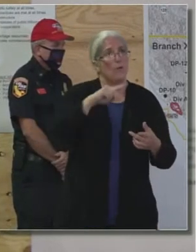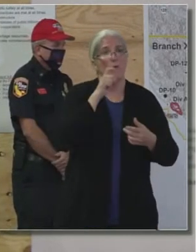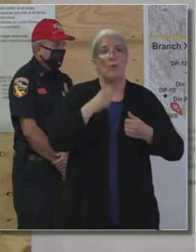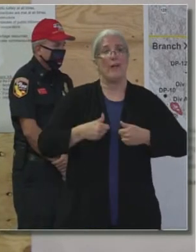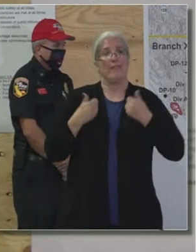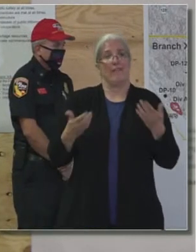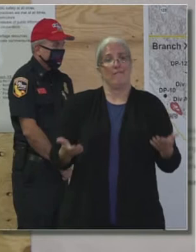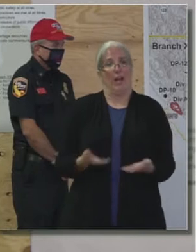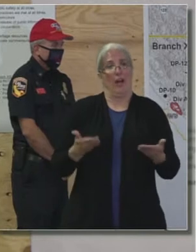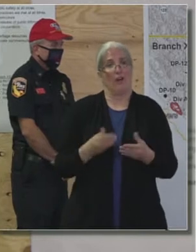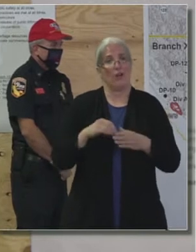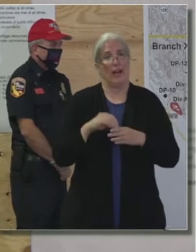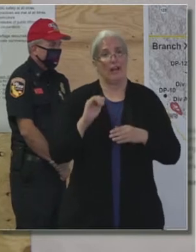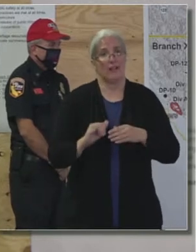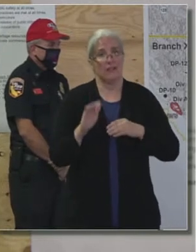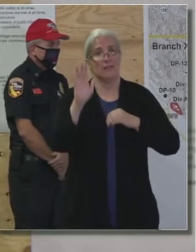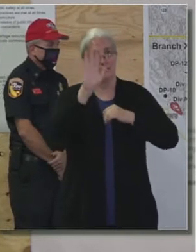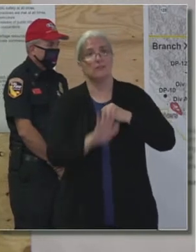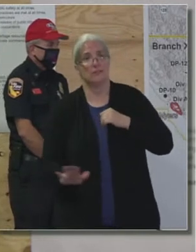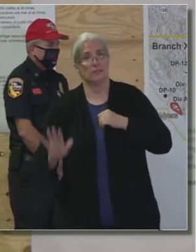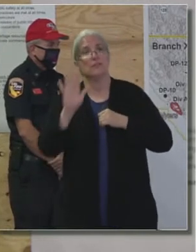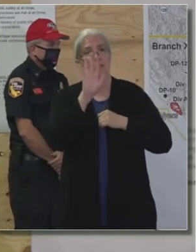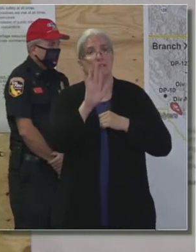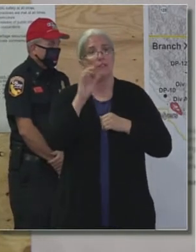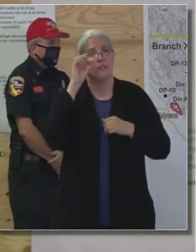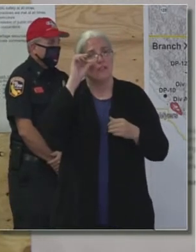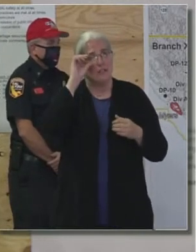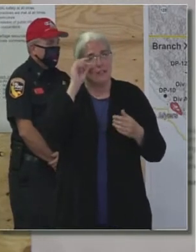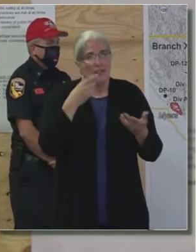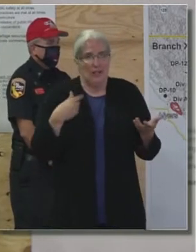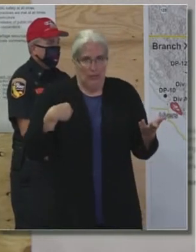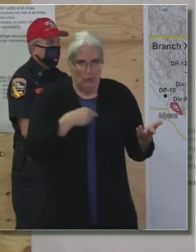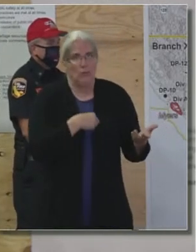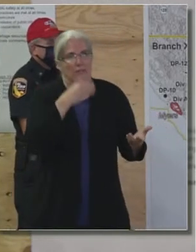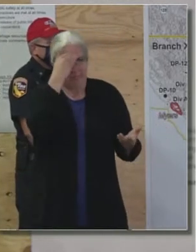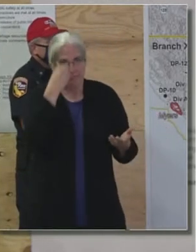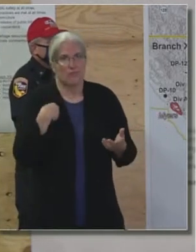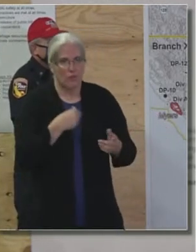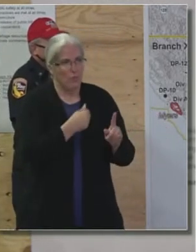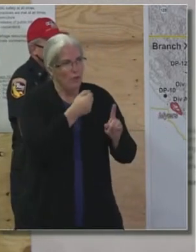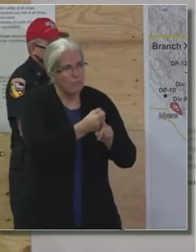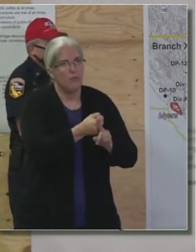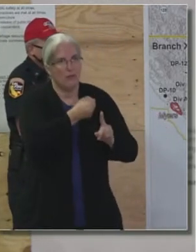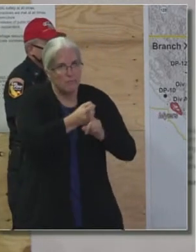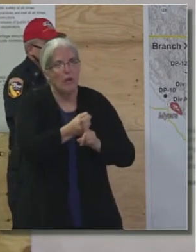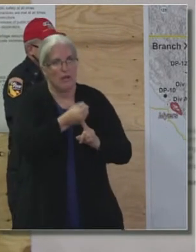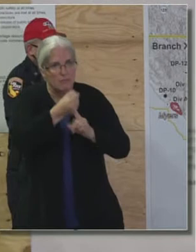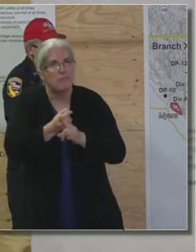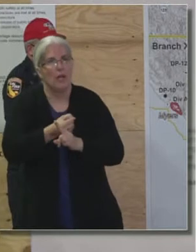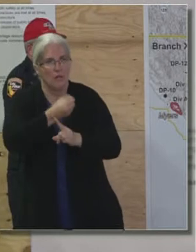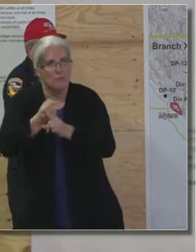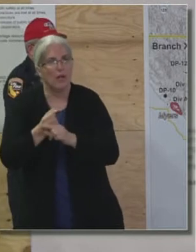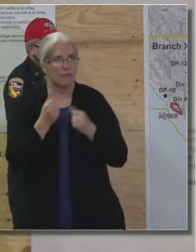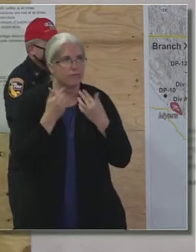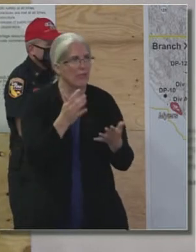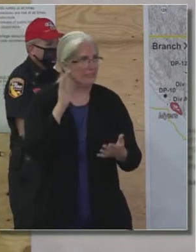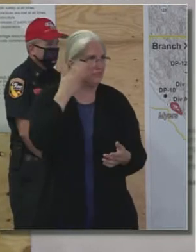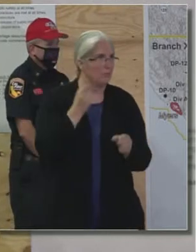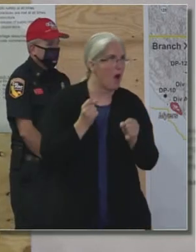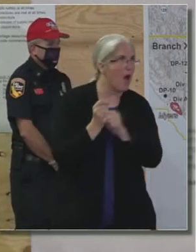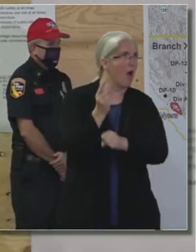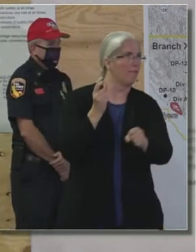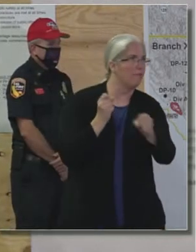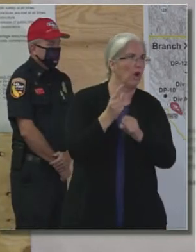col usa los condados de solano saben que esto es muy impact impactado por incendios